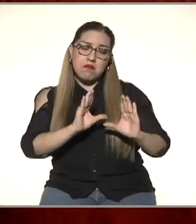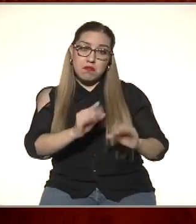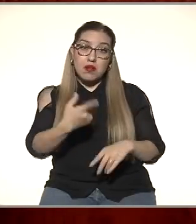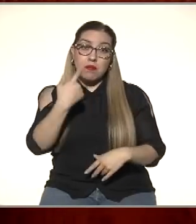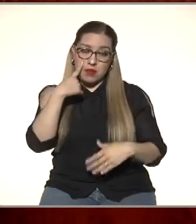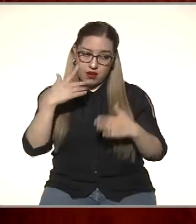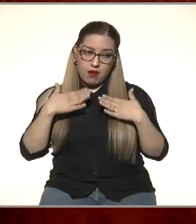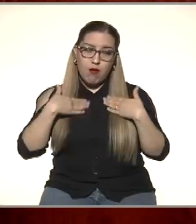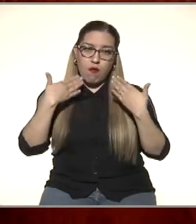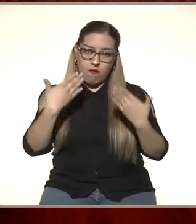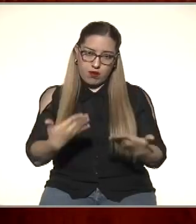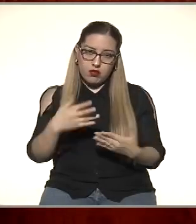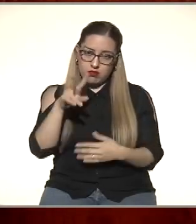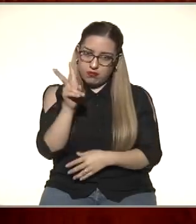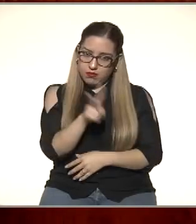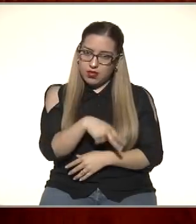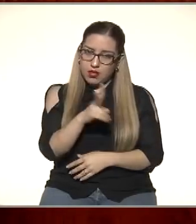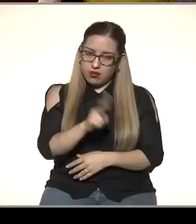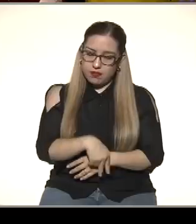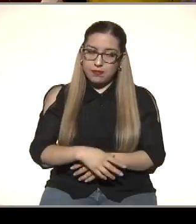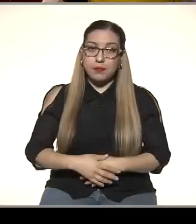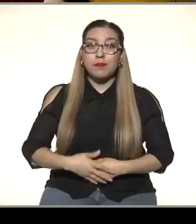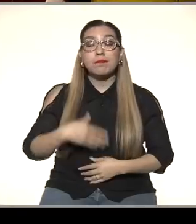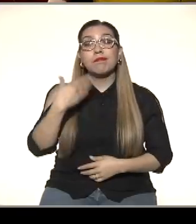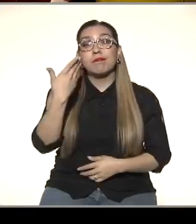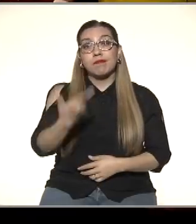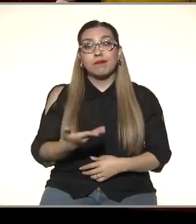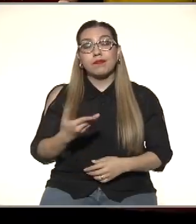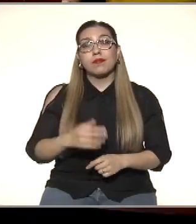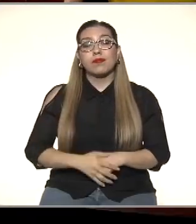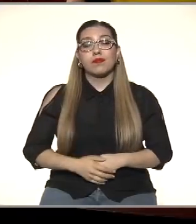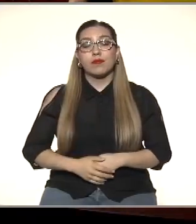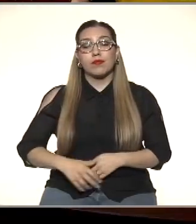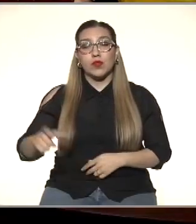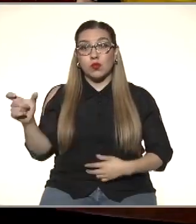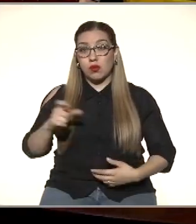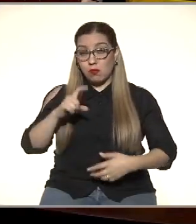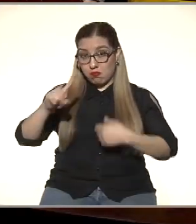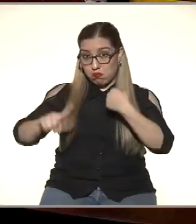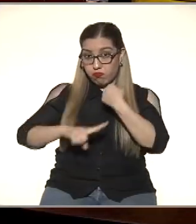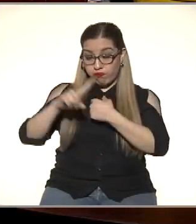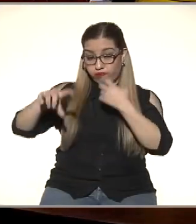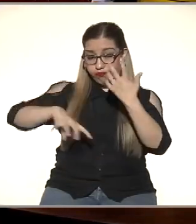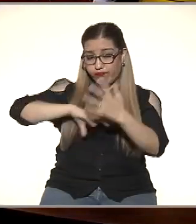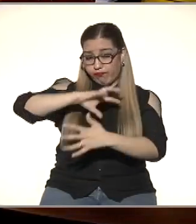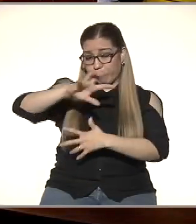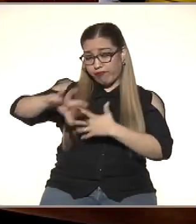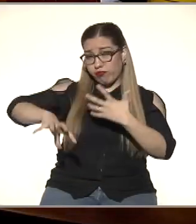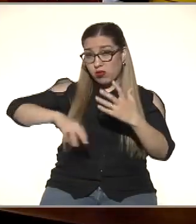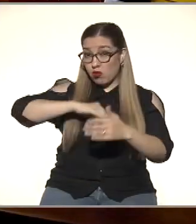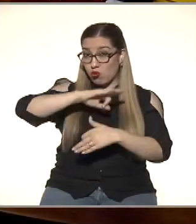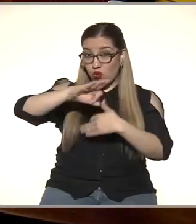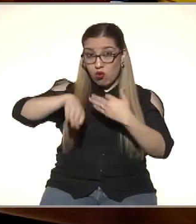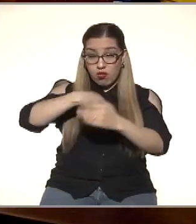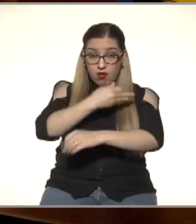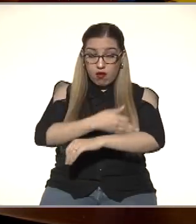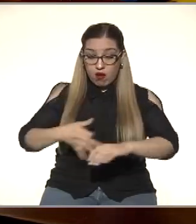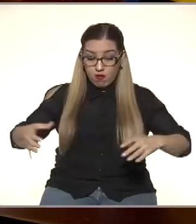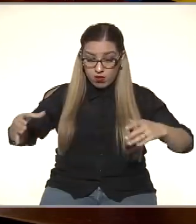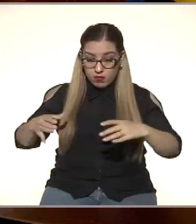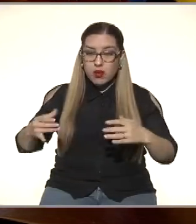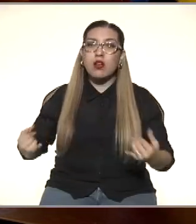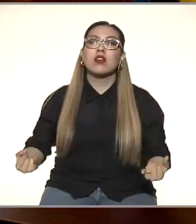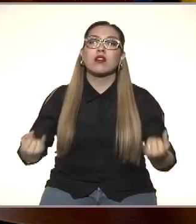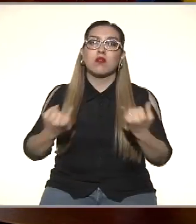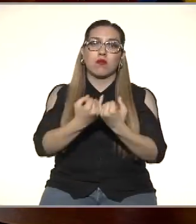real. Sí. Más humana. Además, si en la demolición está toda la familia, pues en la reconstrucción debe de estar la